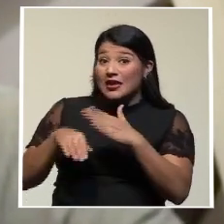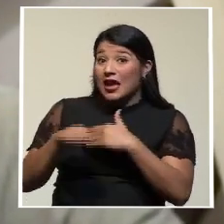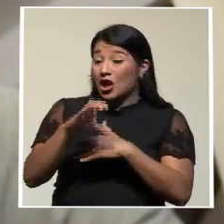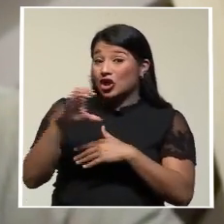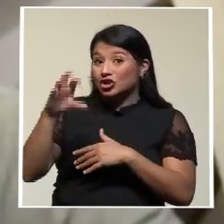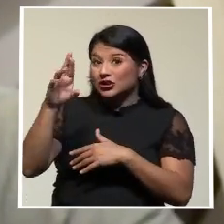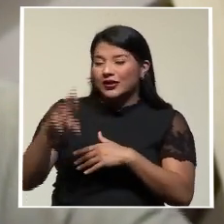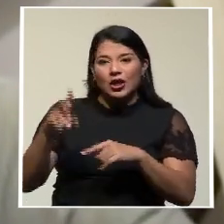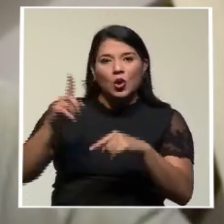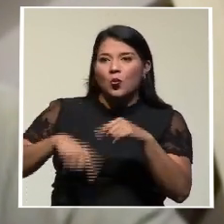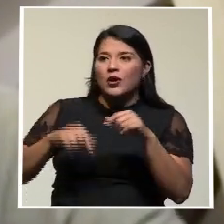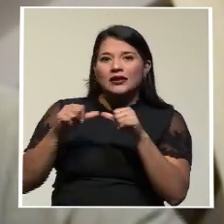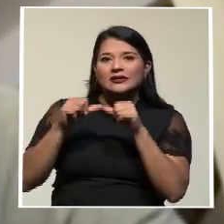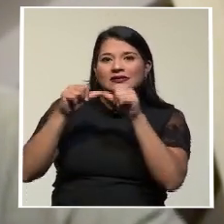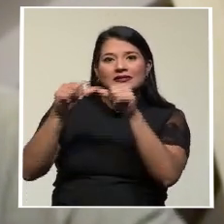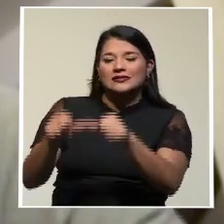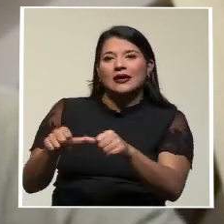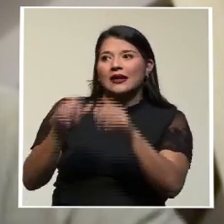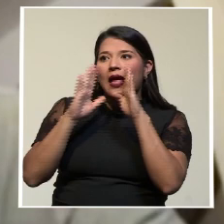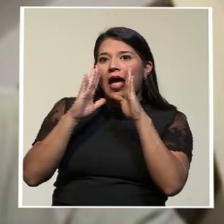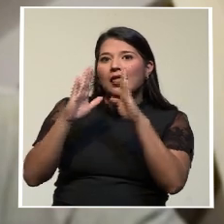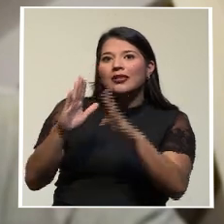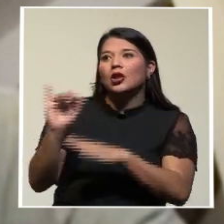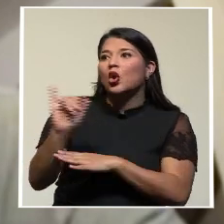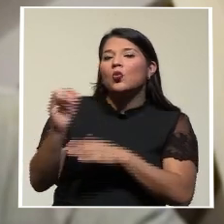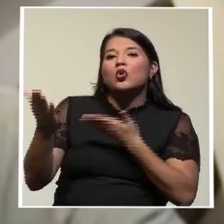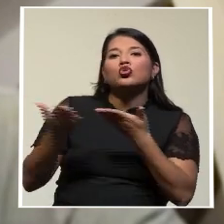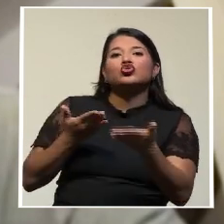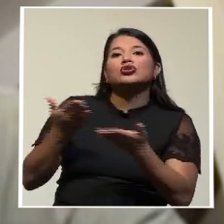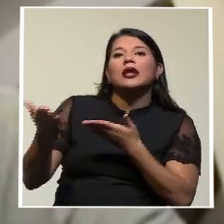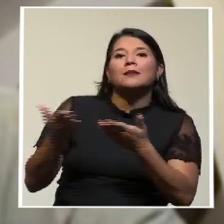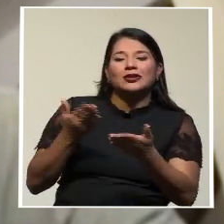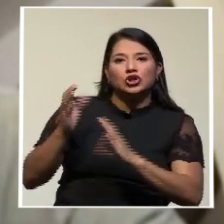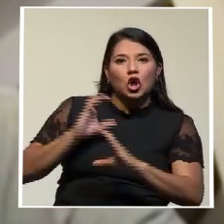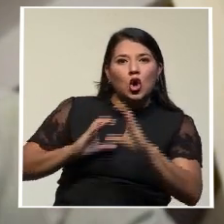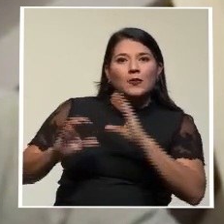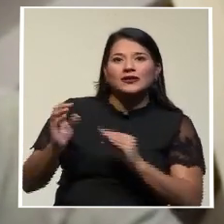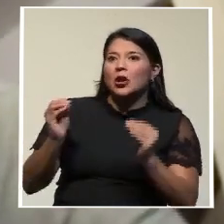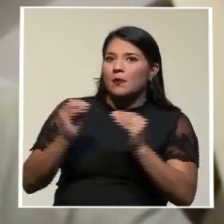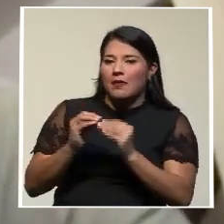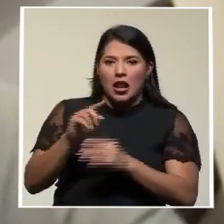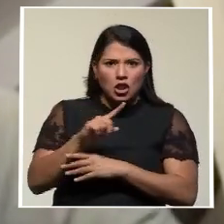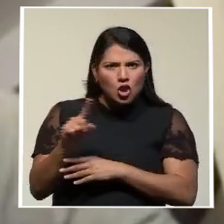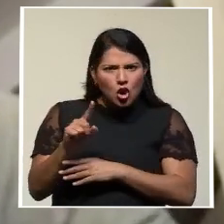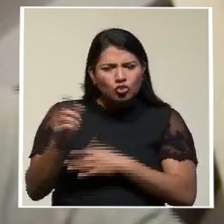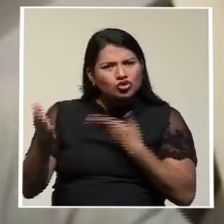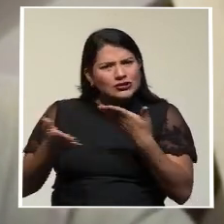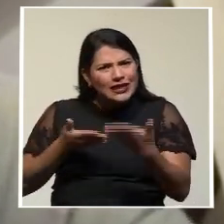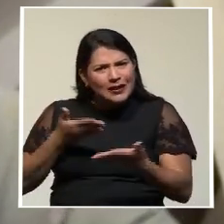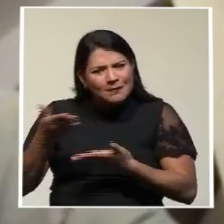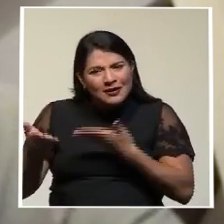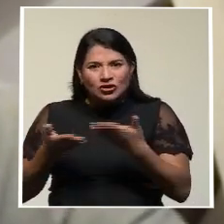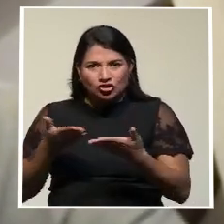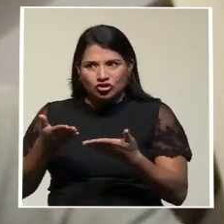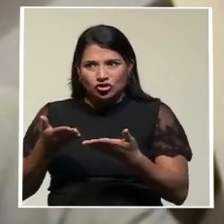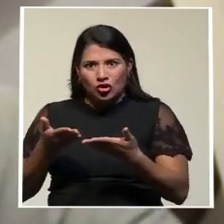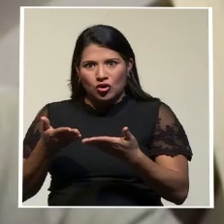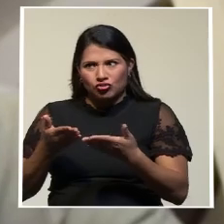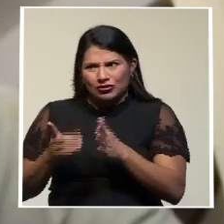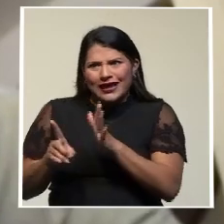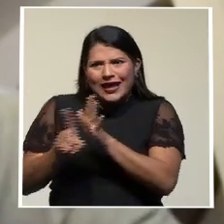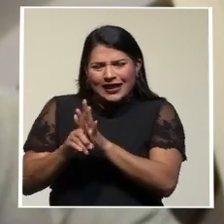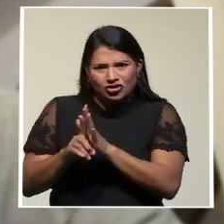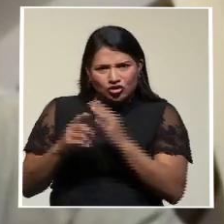siendo tratados como un servicio comercial más, son un servicio público esencial y un derecho humano, y ese es tal vez lo primero que tendríamos